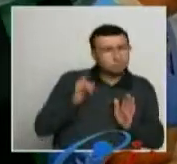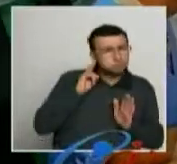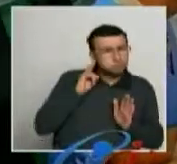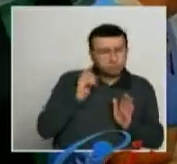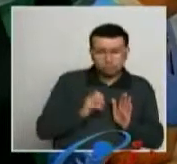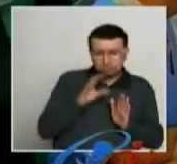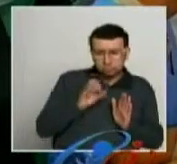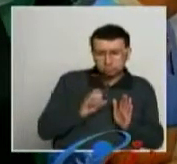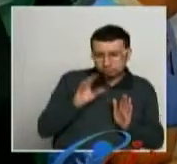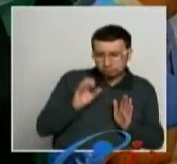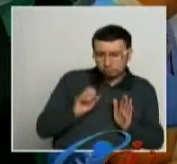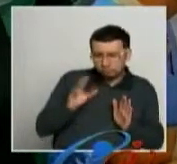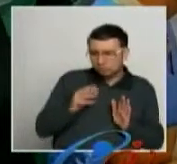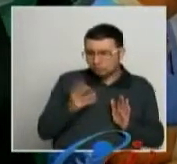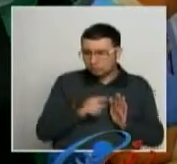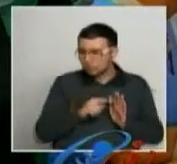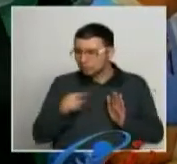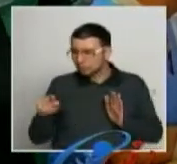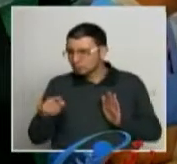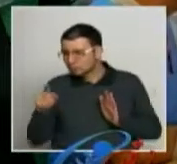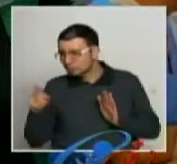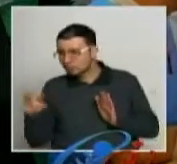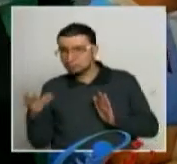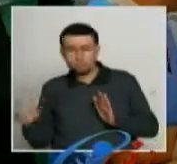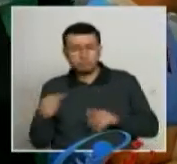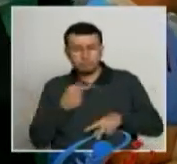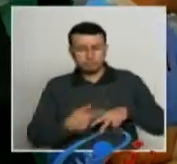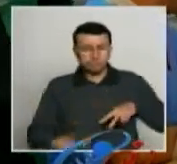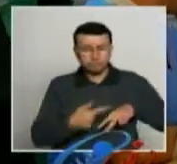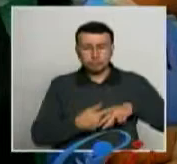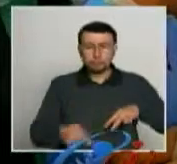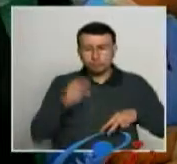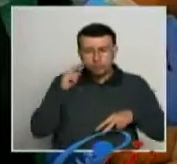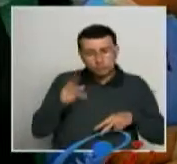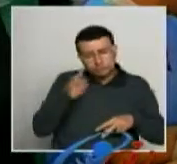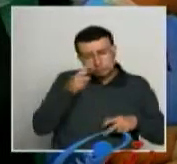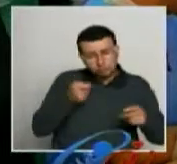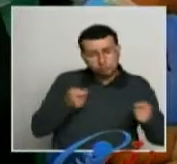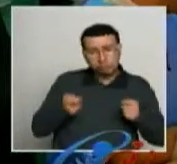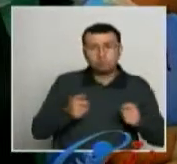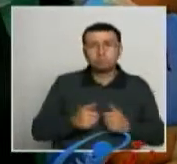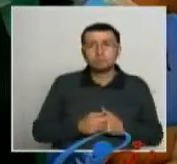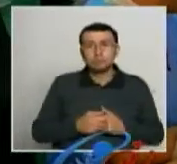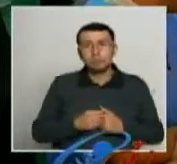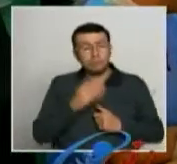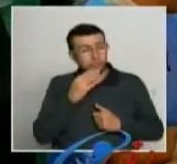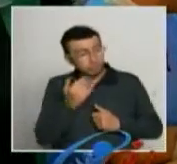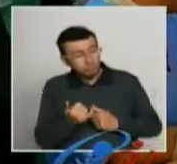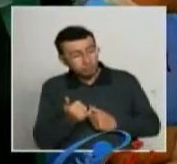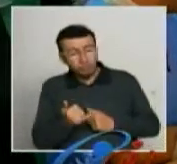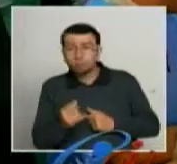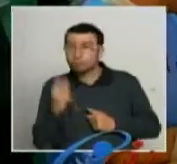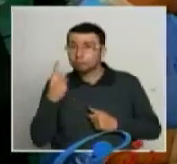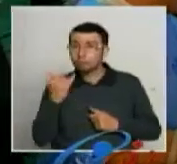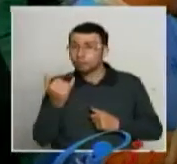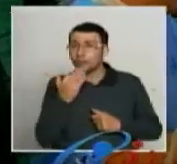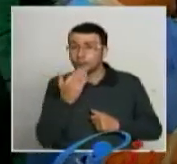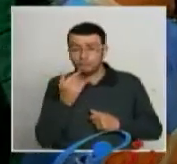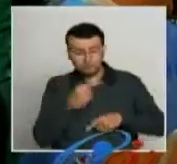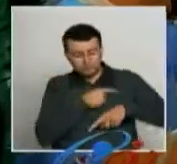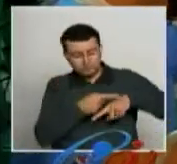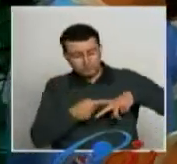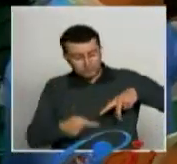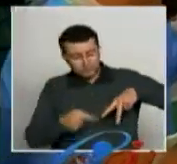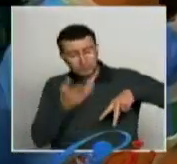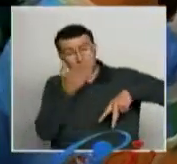mirar cómo está su sistema circulatorio en los miembros inferiores. Aquí en este caso estamos viendo un corte transversal de los vasos. Los vasos se pueden ver en